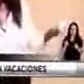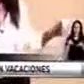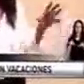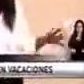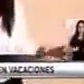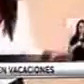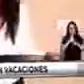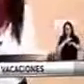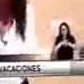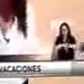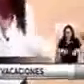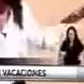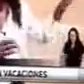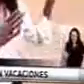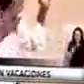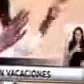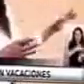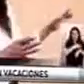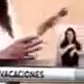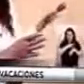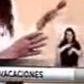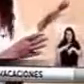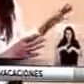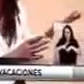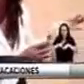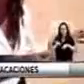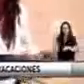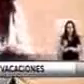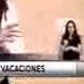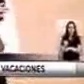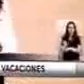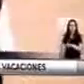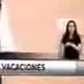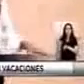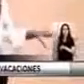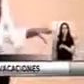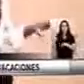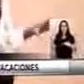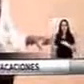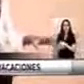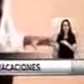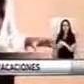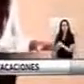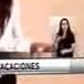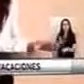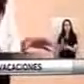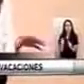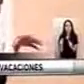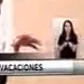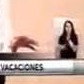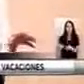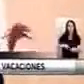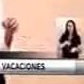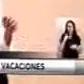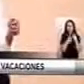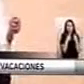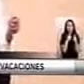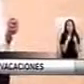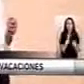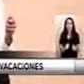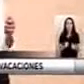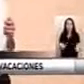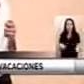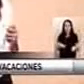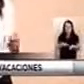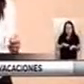playa así, tan solitaria como esta. Y en la carretera encontramos numerosos puestos de comida en donde se